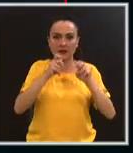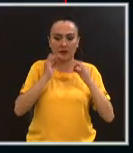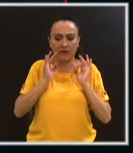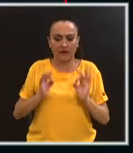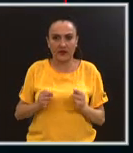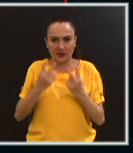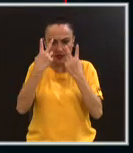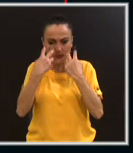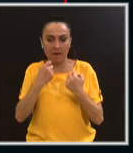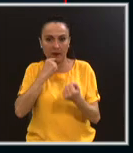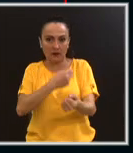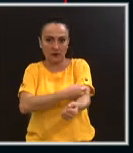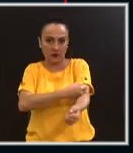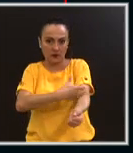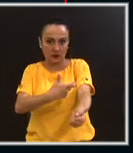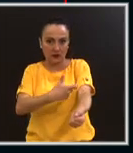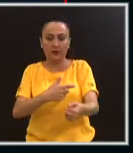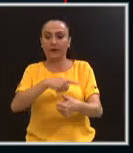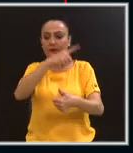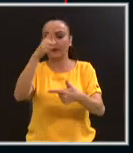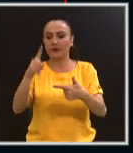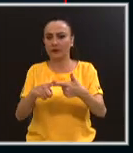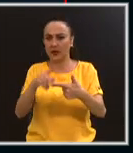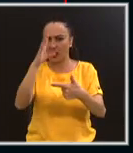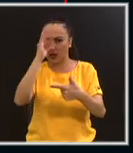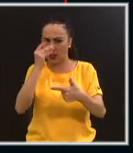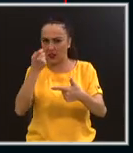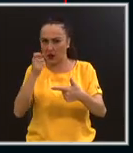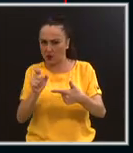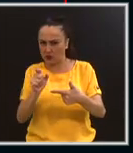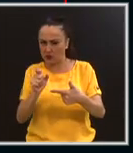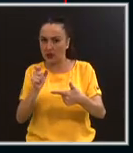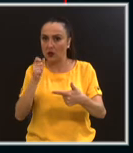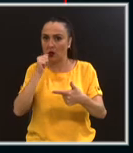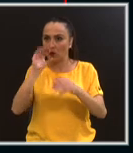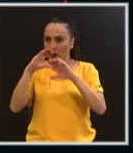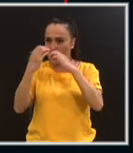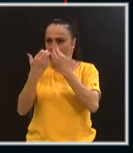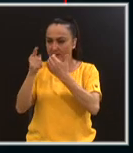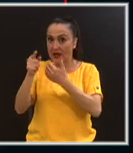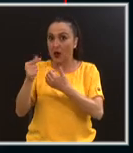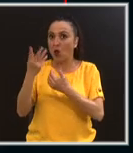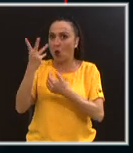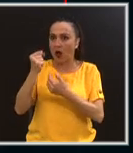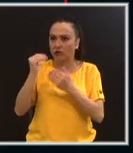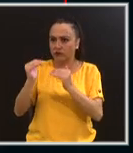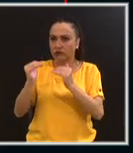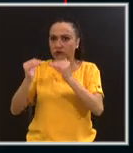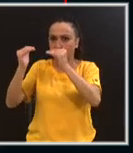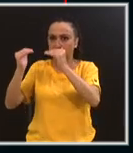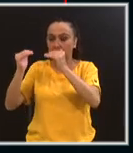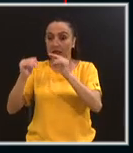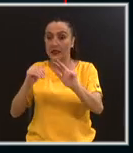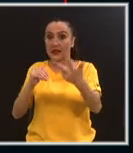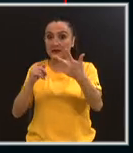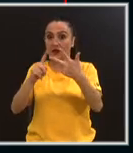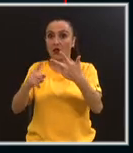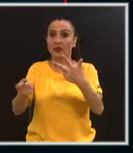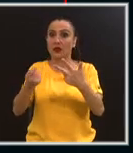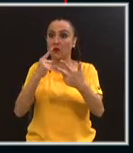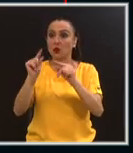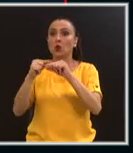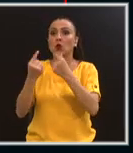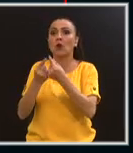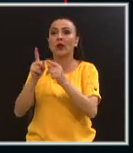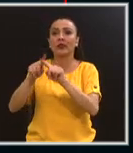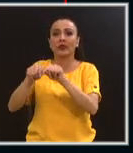exámenes de laboratorio sigue con la sospecha diagnosticada cuando se clasifica la gravedad un tercer paso que es el tratamiento según el grupo